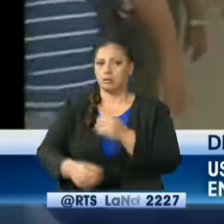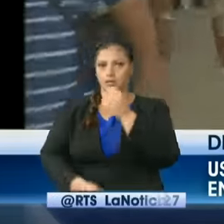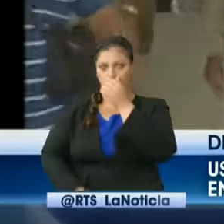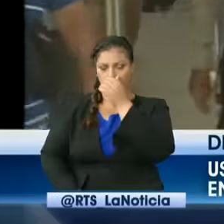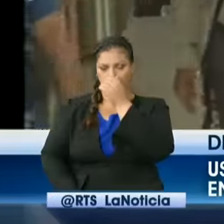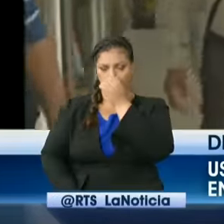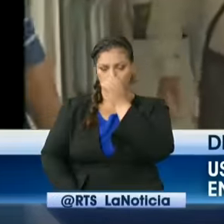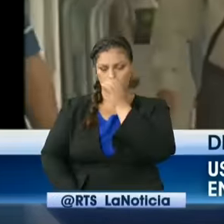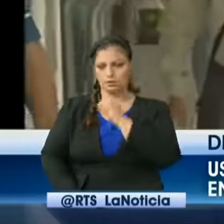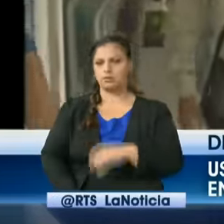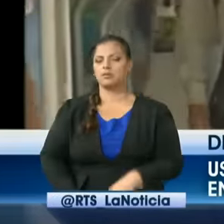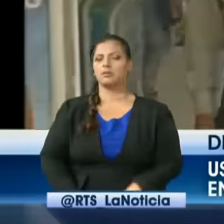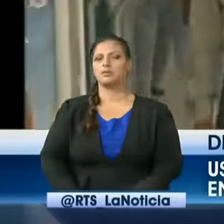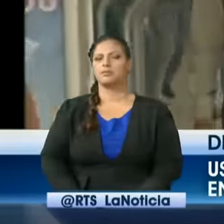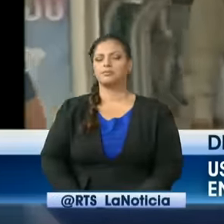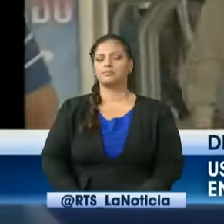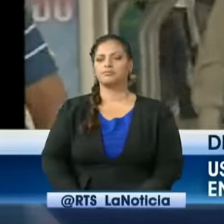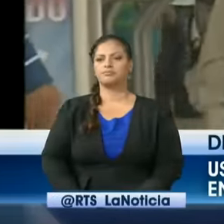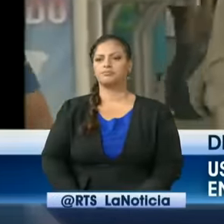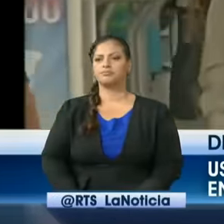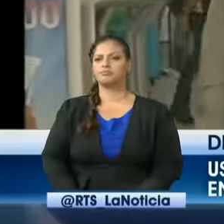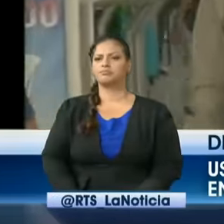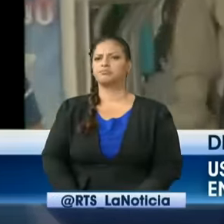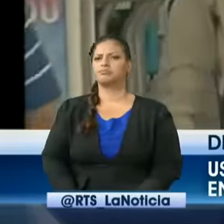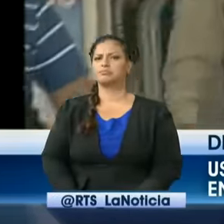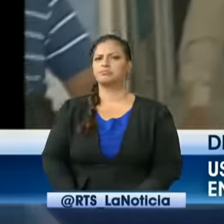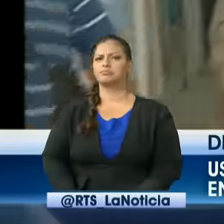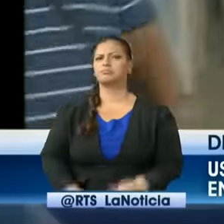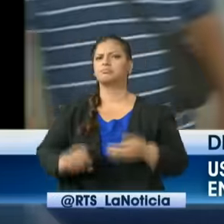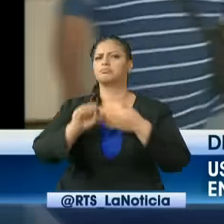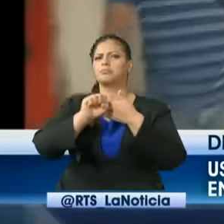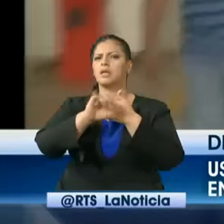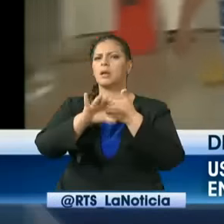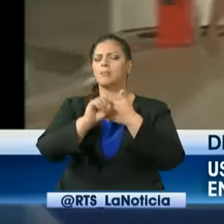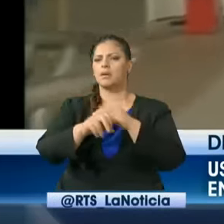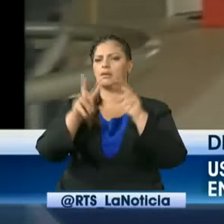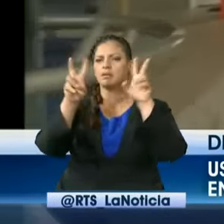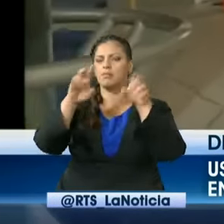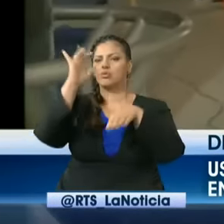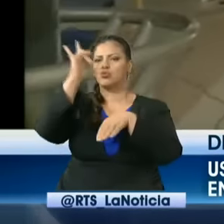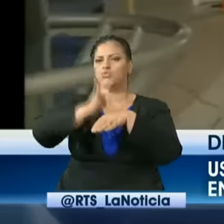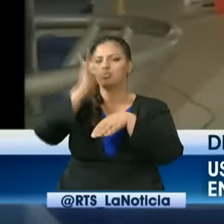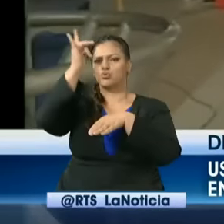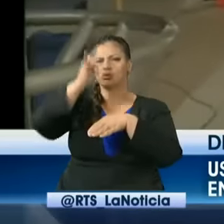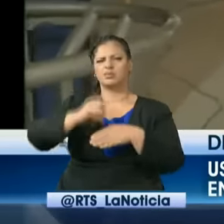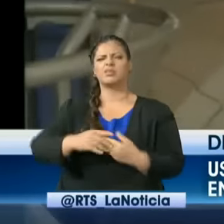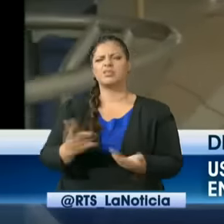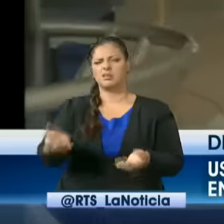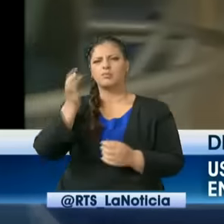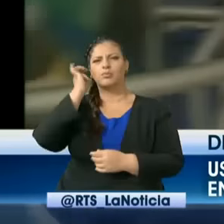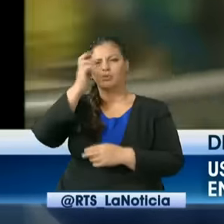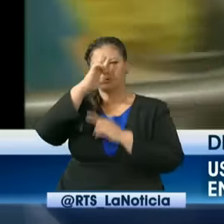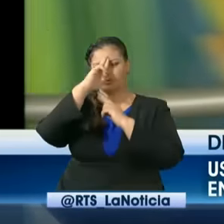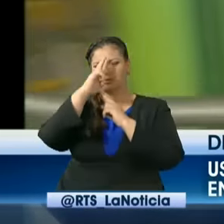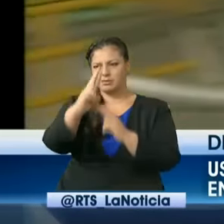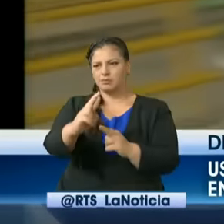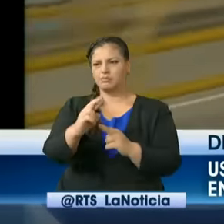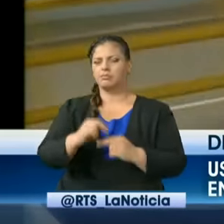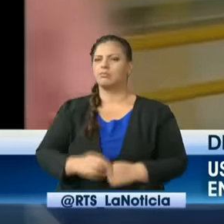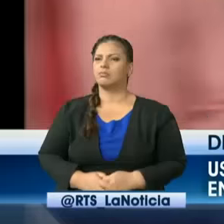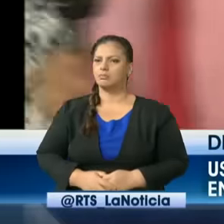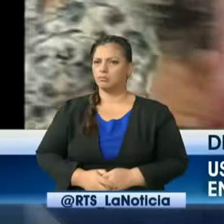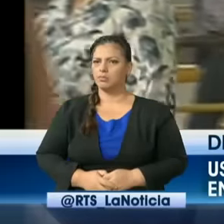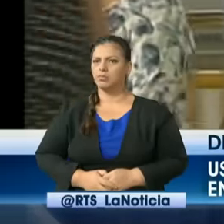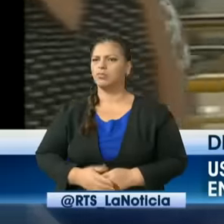denominado Que No Te Toquen. ¿Cómo le va, licenciada? Muy buenos días. Cuéntenos. Tengo entendido que ahora, además de las diferentes actividades que ya venían